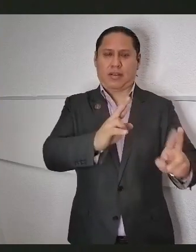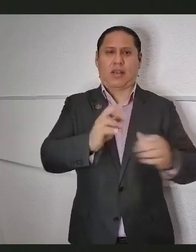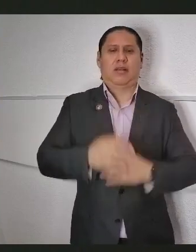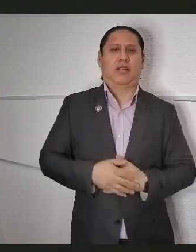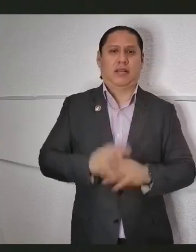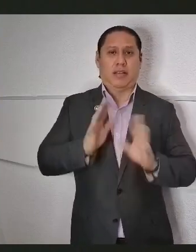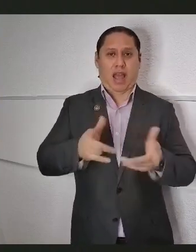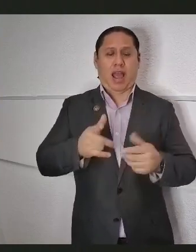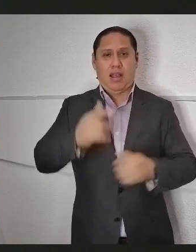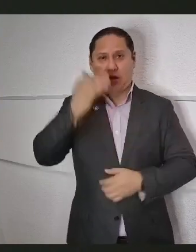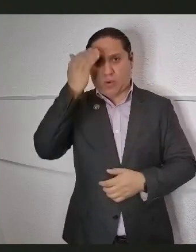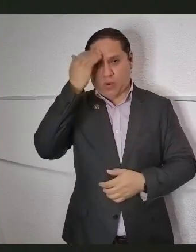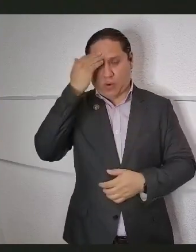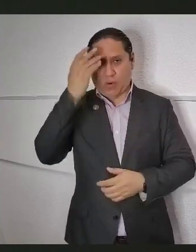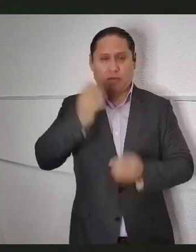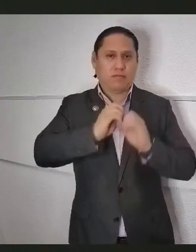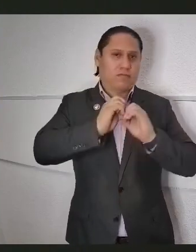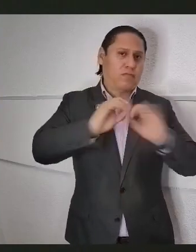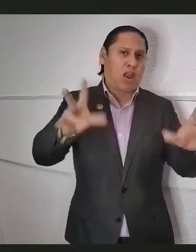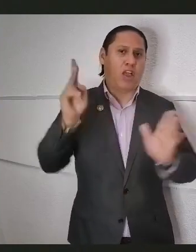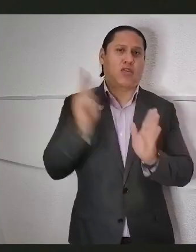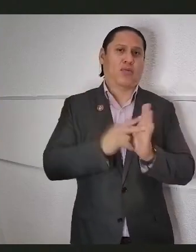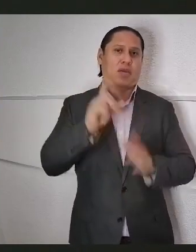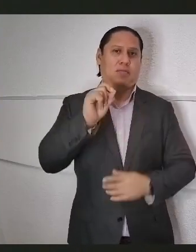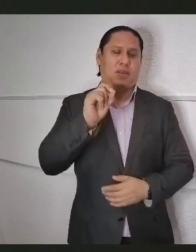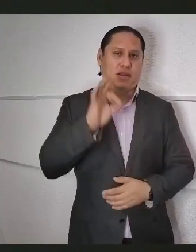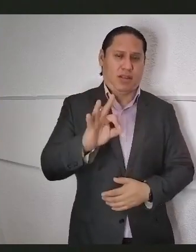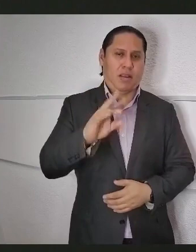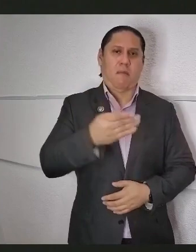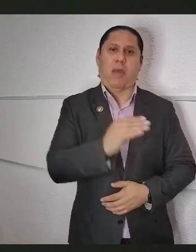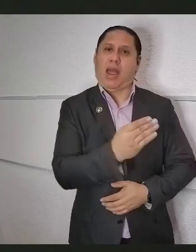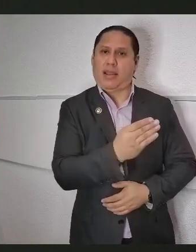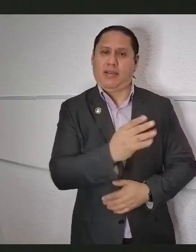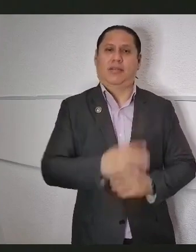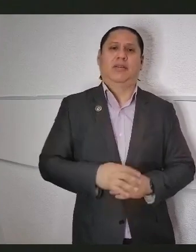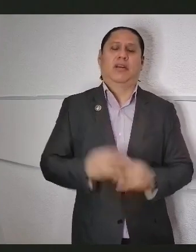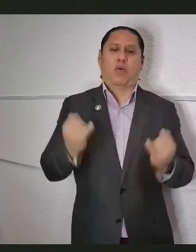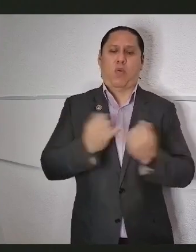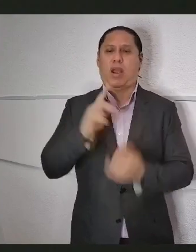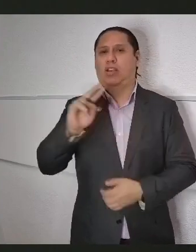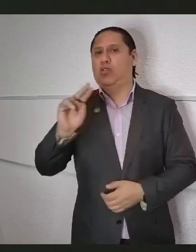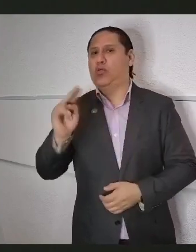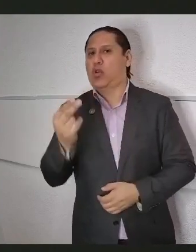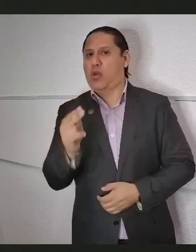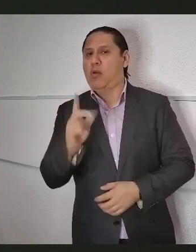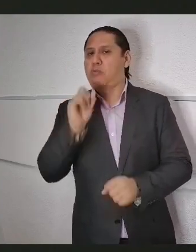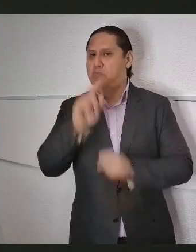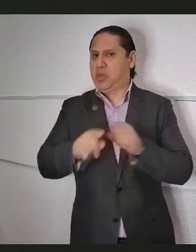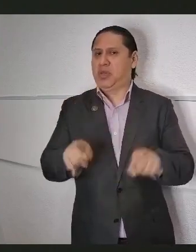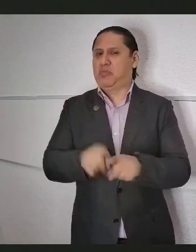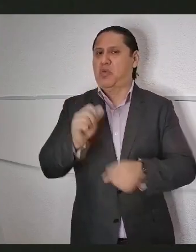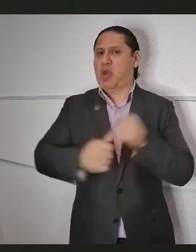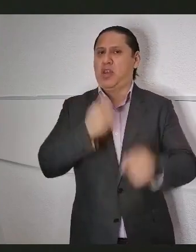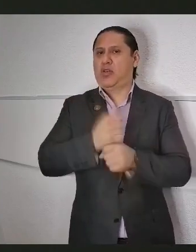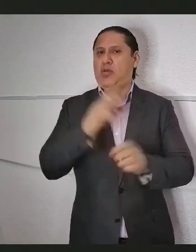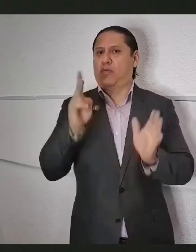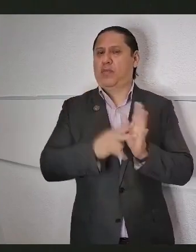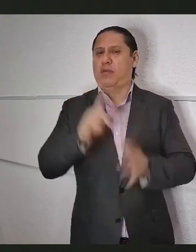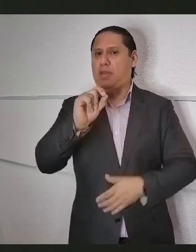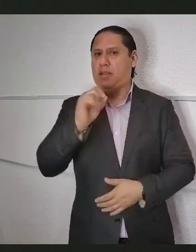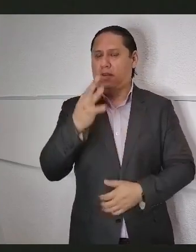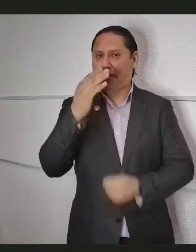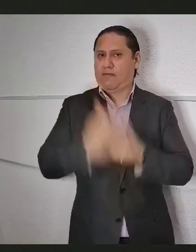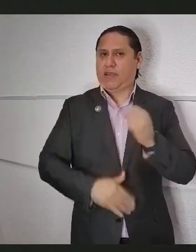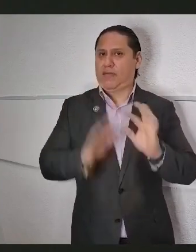se darán a conocer en mayo del 2023 y los definitivos en noviembre del mismo año. Para finalizar